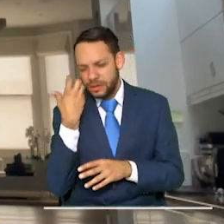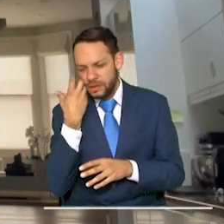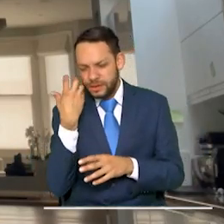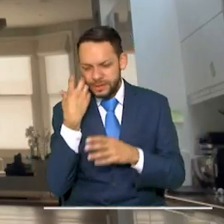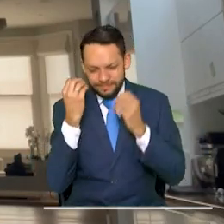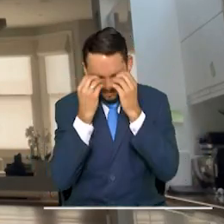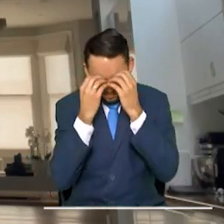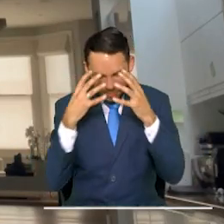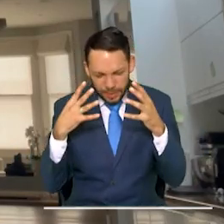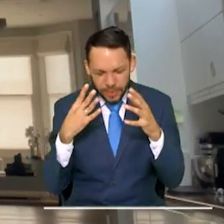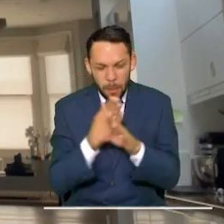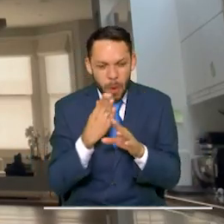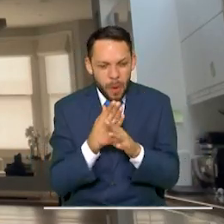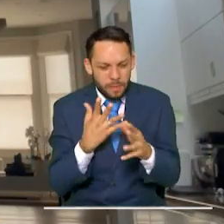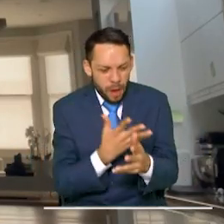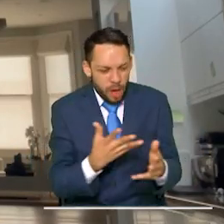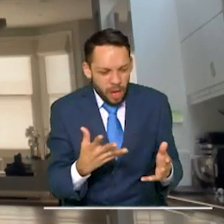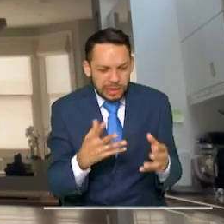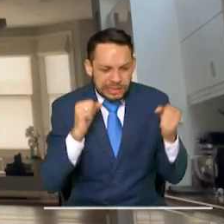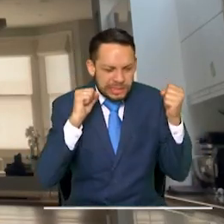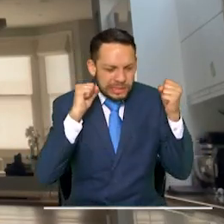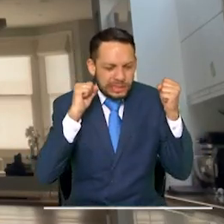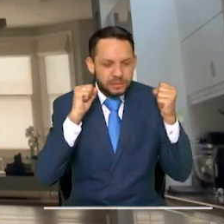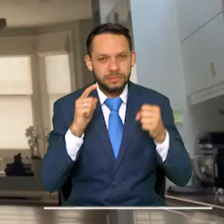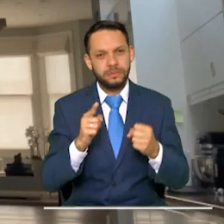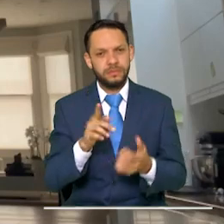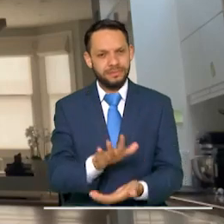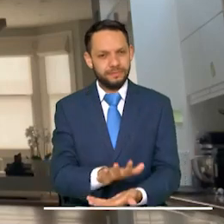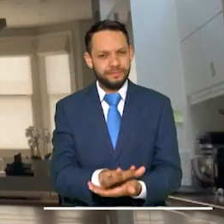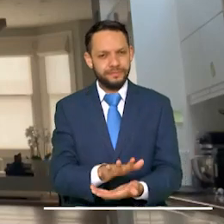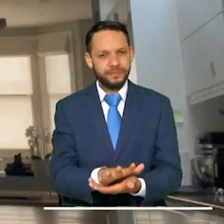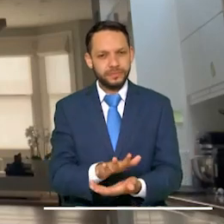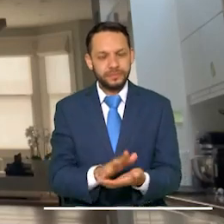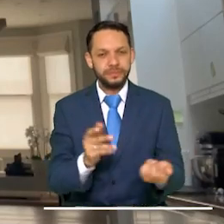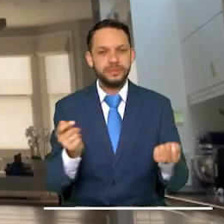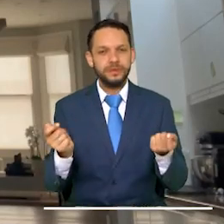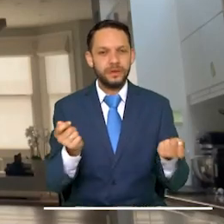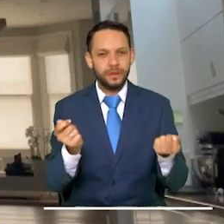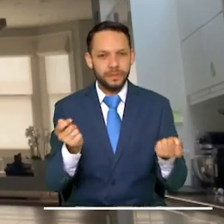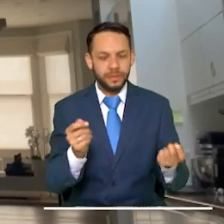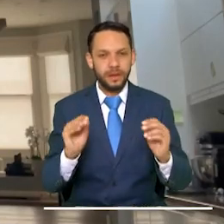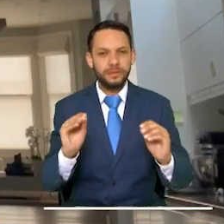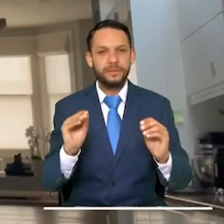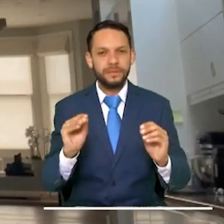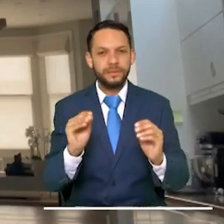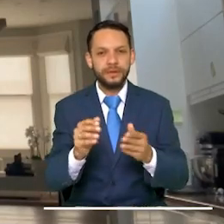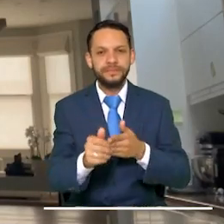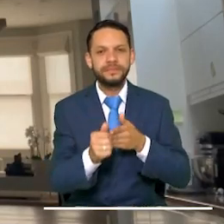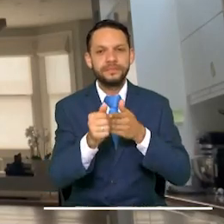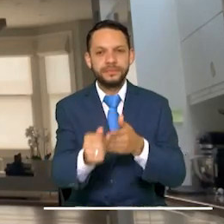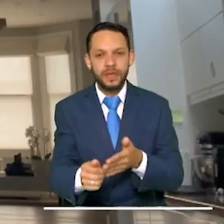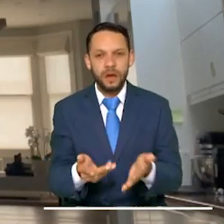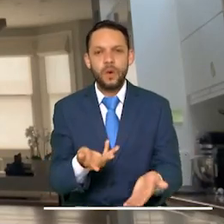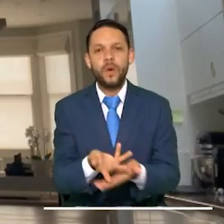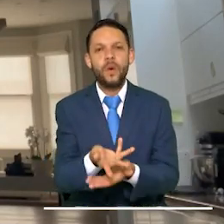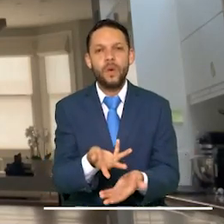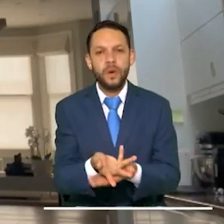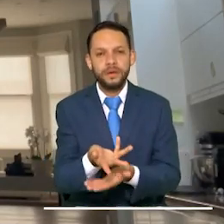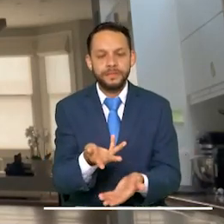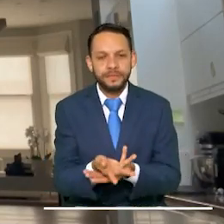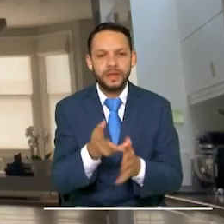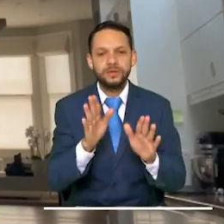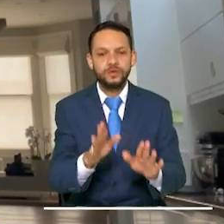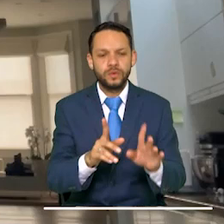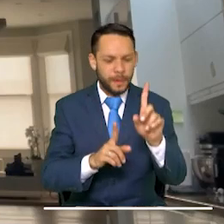que tal vez no valen la pena perder nuestra paz interior por ella. Así que quiero mandarles un mensaje simplemente de